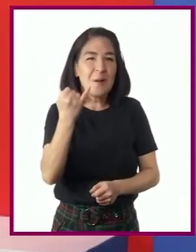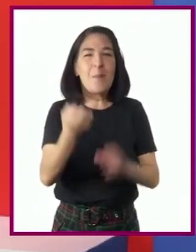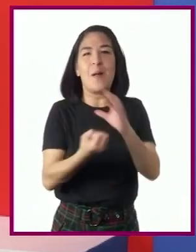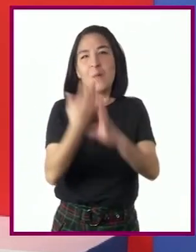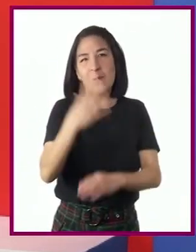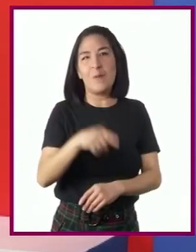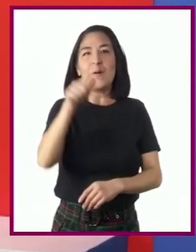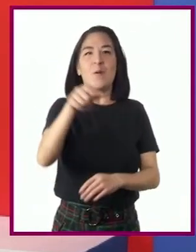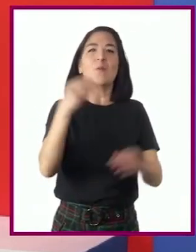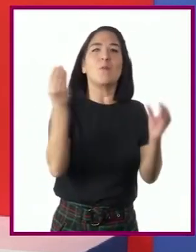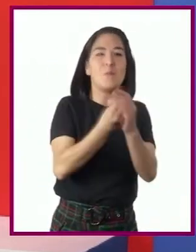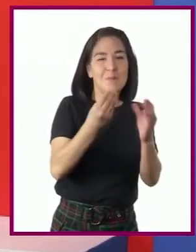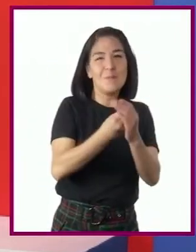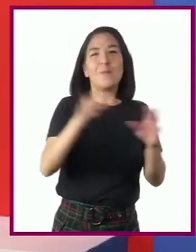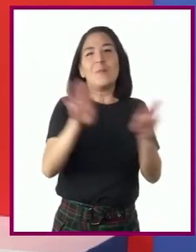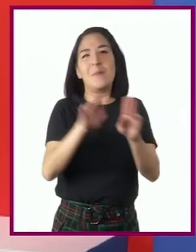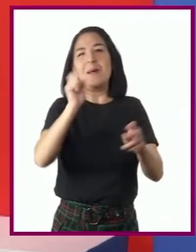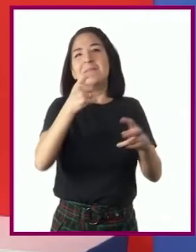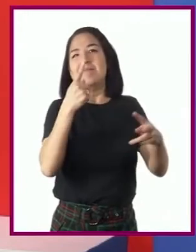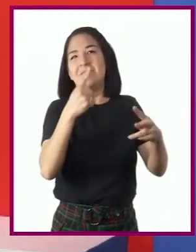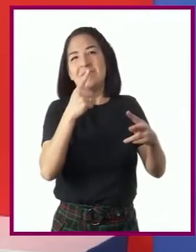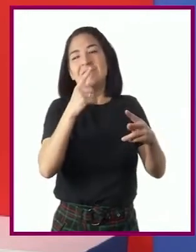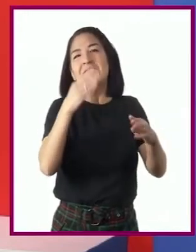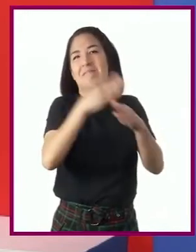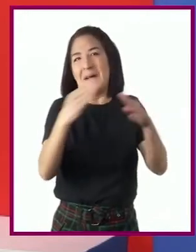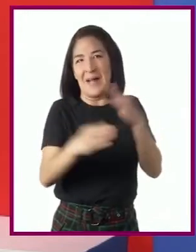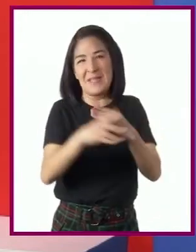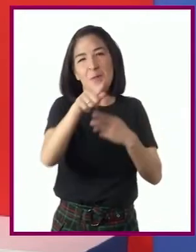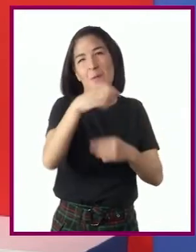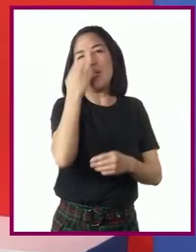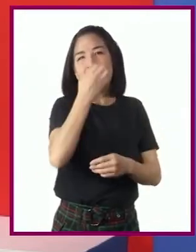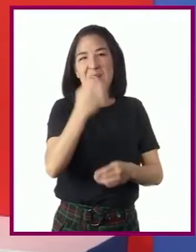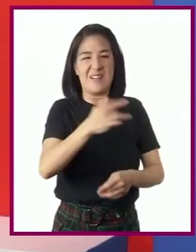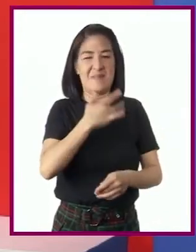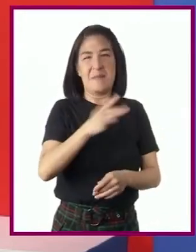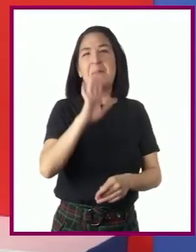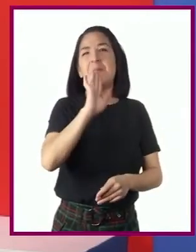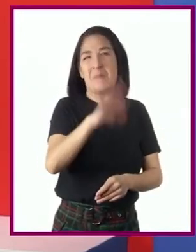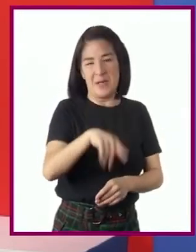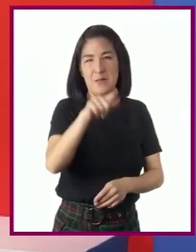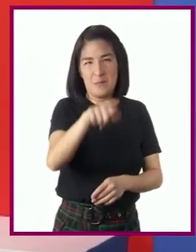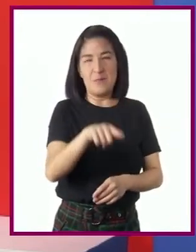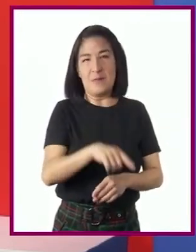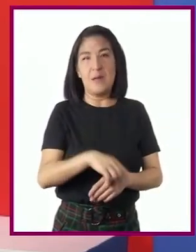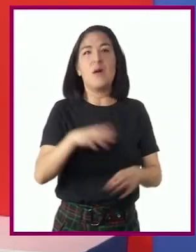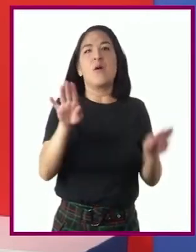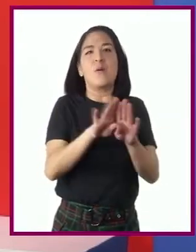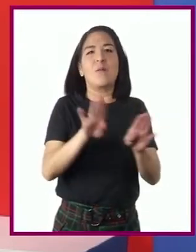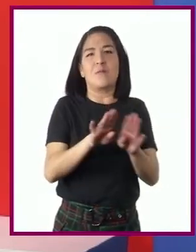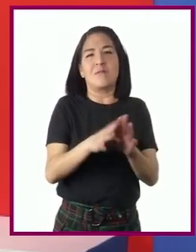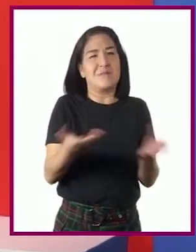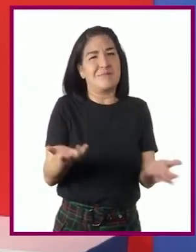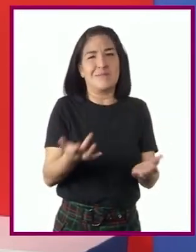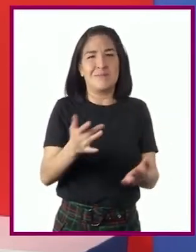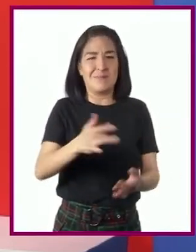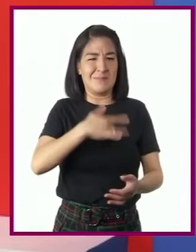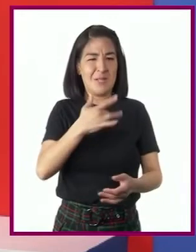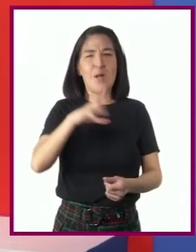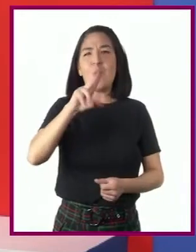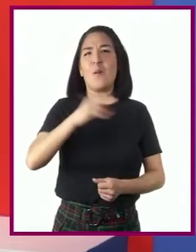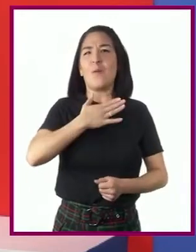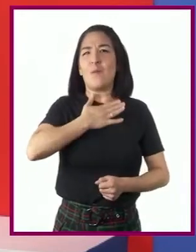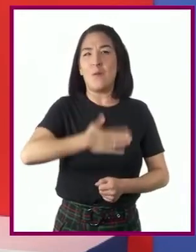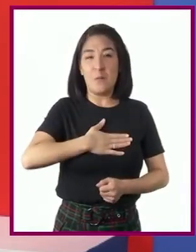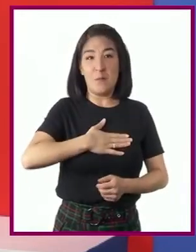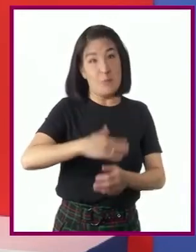curso de regularización de las materias en que vas mal. Estos mensajes nos colocan en una situación injusta porque